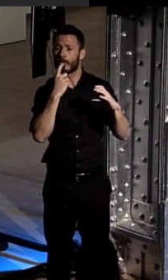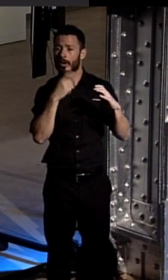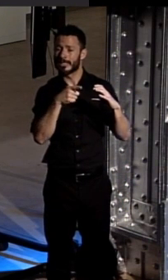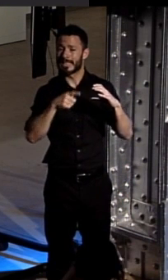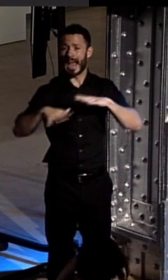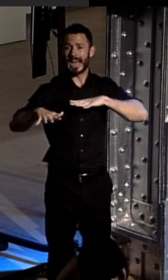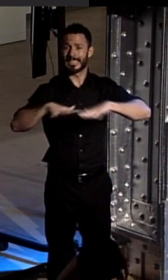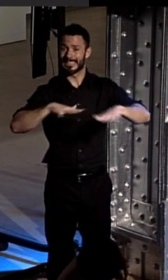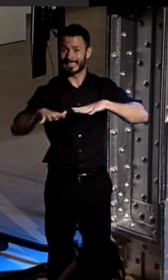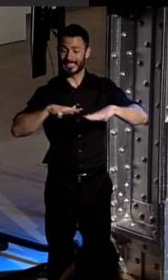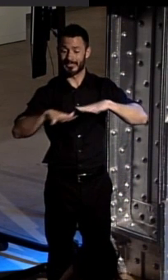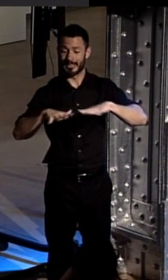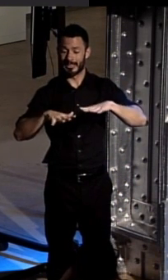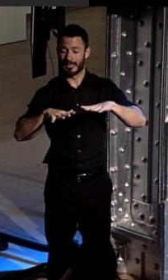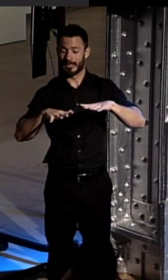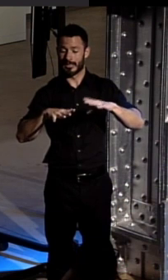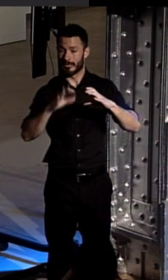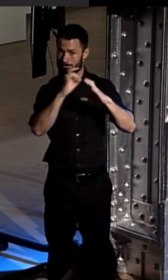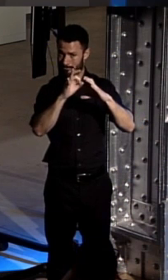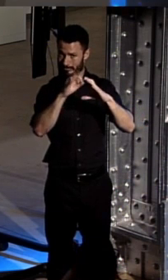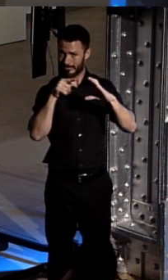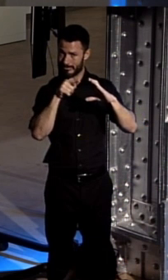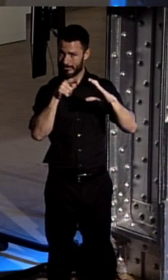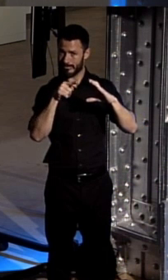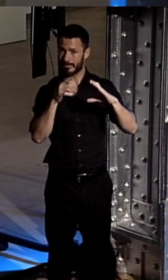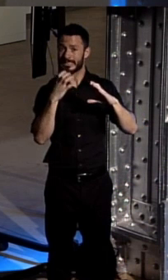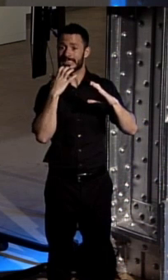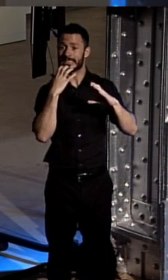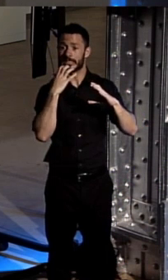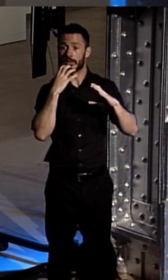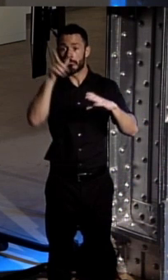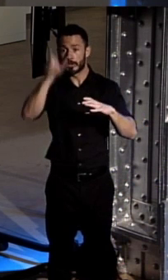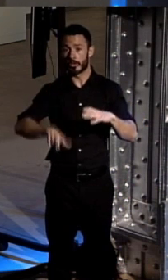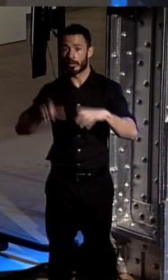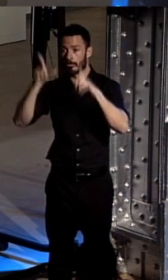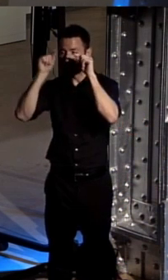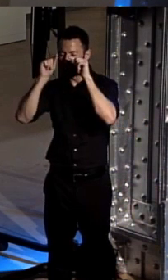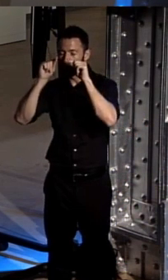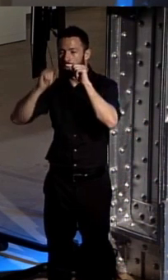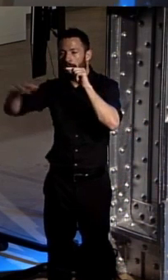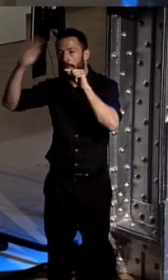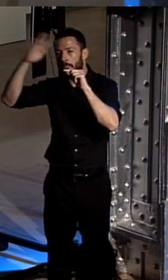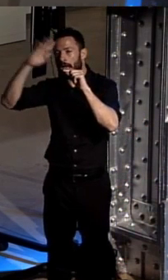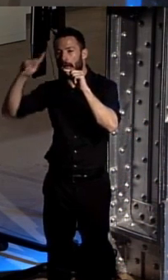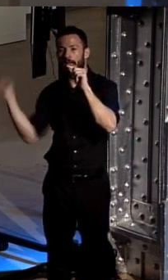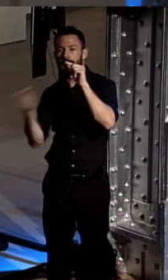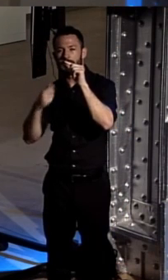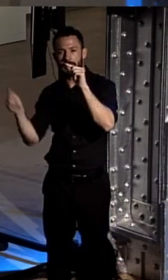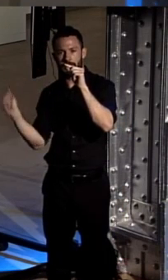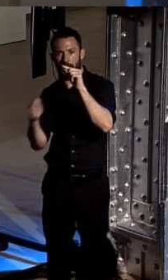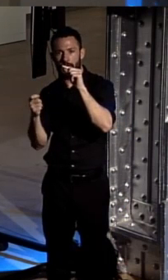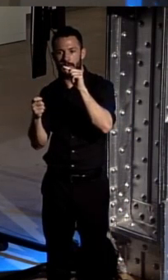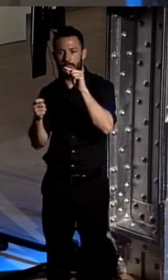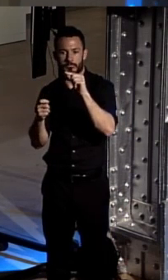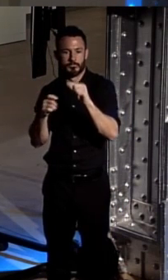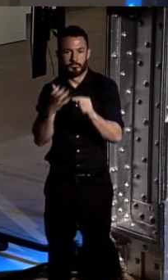cerebro se activa? Fundamentalmente, es una especie de punta del iceberg, en alguien que cierra los ojos e imagina que juega al tenis. Cualquiera de nosotros puede hacer eso. Si lo hiciesen